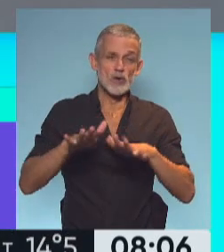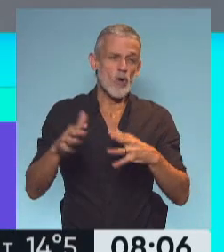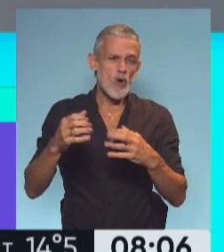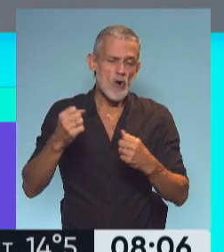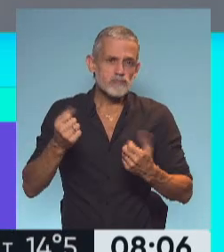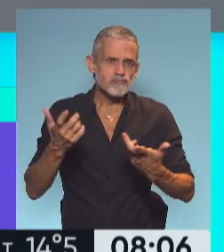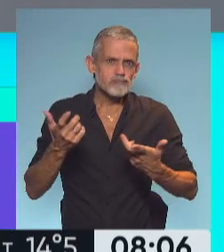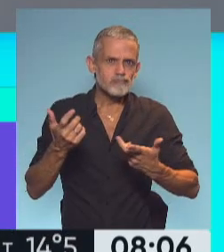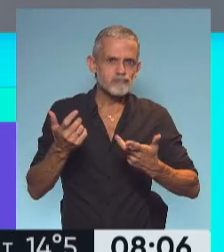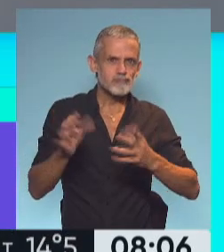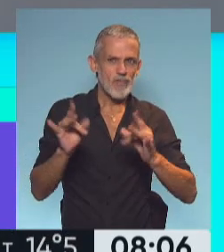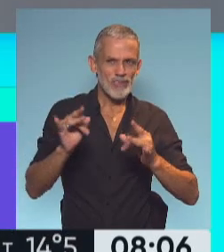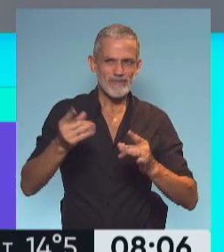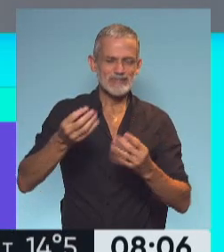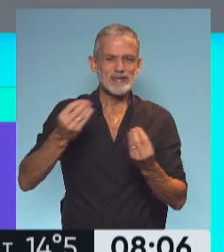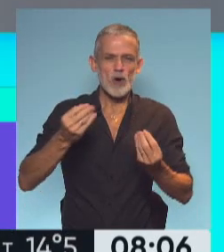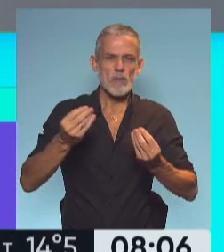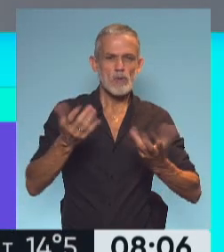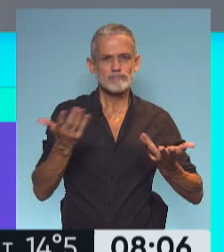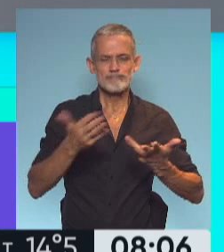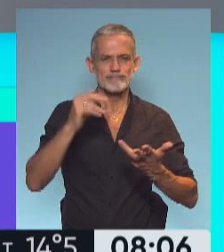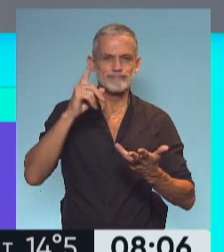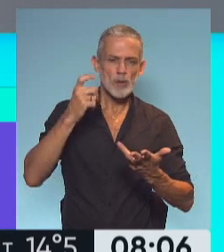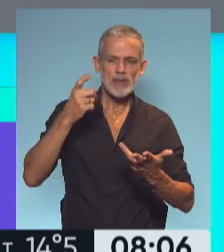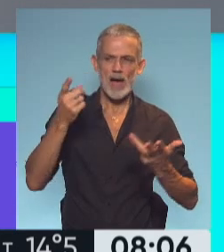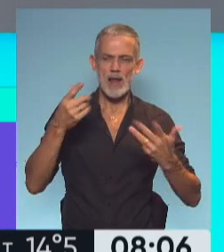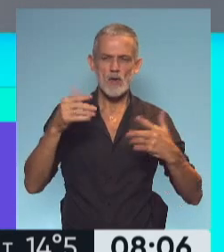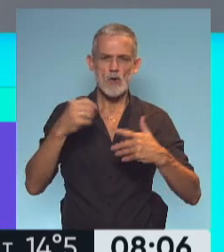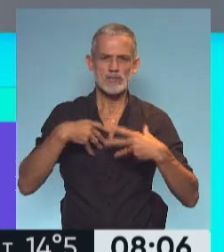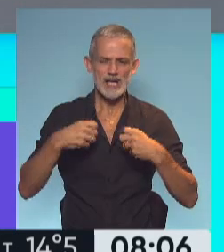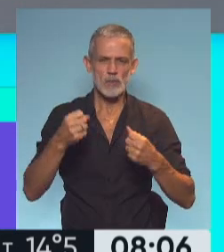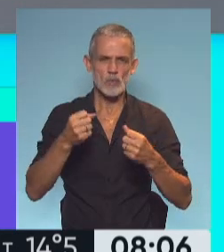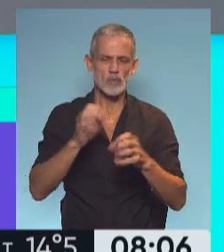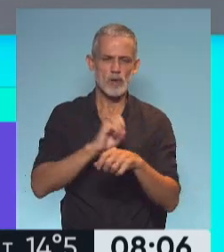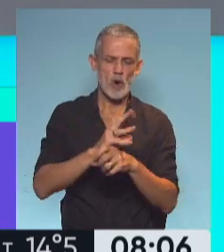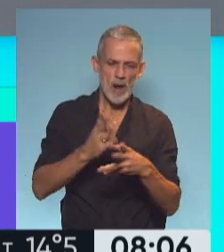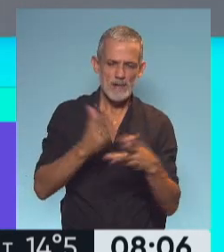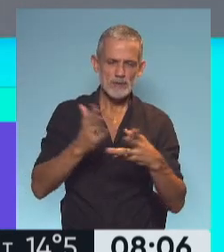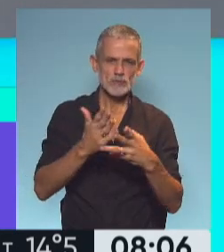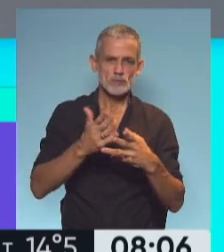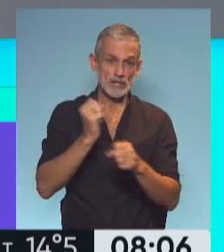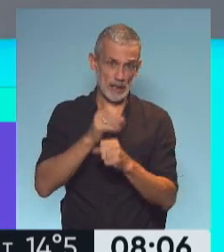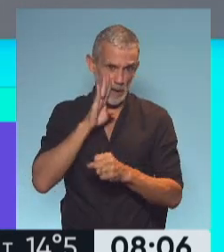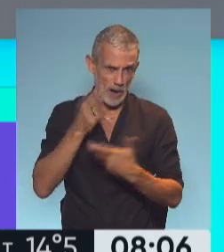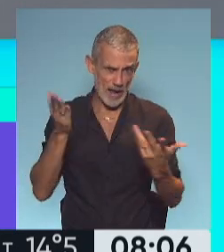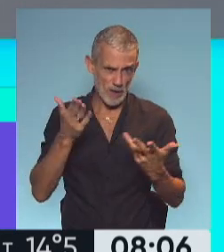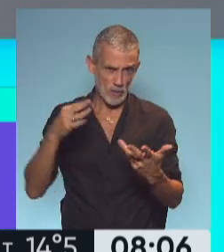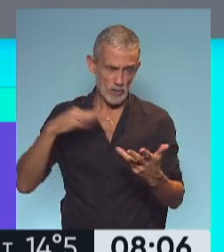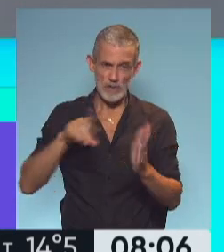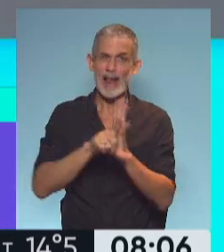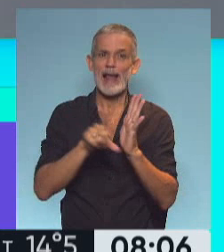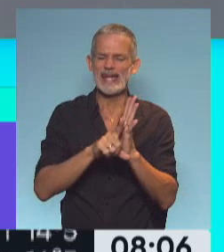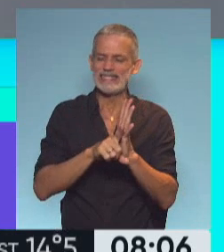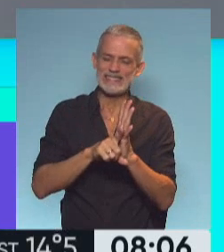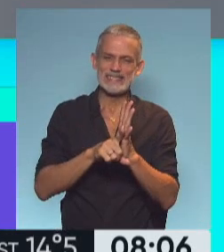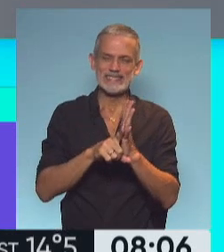fuerte de la situación sanitaria, de qué va a pasar con los que queden en la calle, sobre todo con los informales, ¿no? Claro. Porque ahí no hay ley